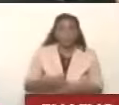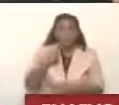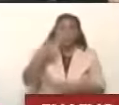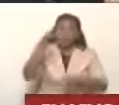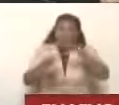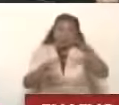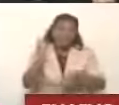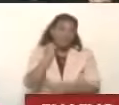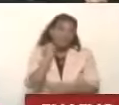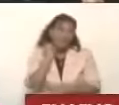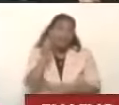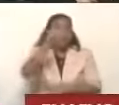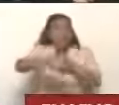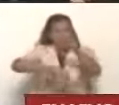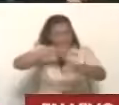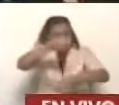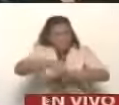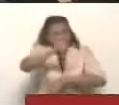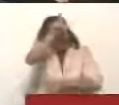fiscal,